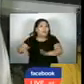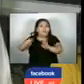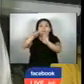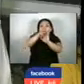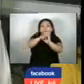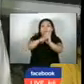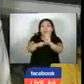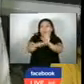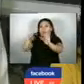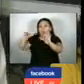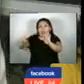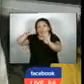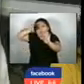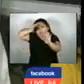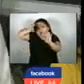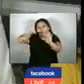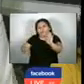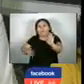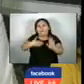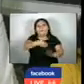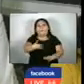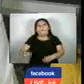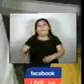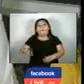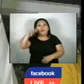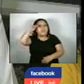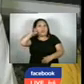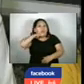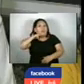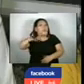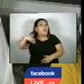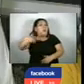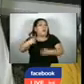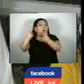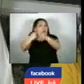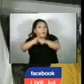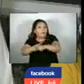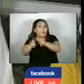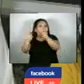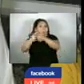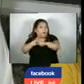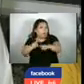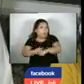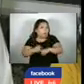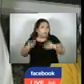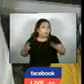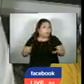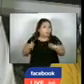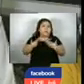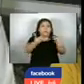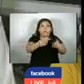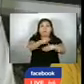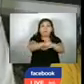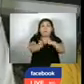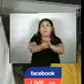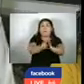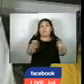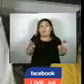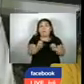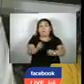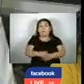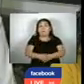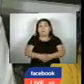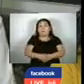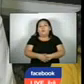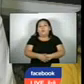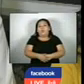del presidente de la República el estarlo cambiando cada vez que sea necesario y no pasa por la Asamblea Legislativa. Entonces,